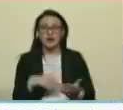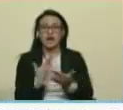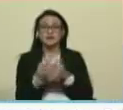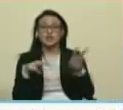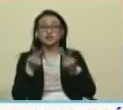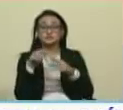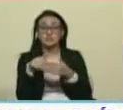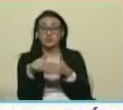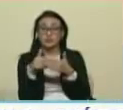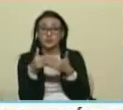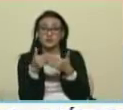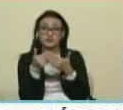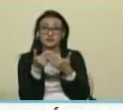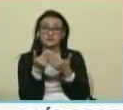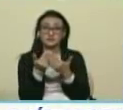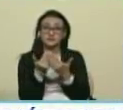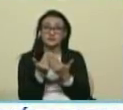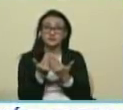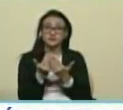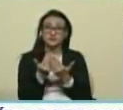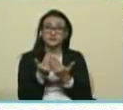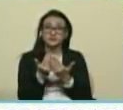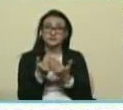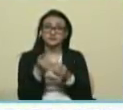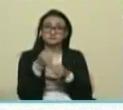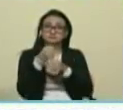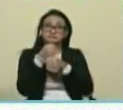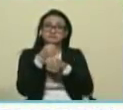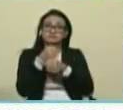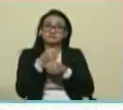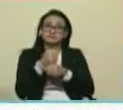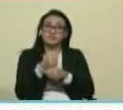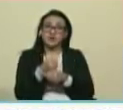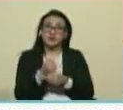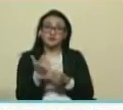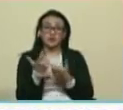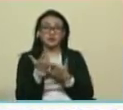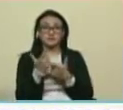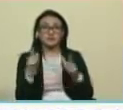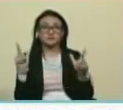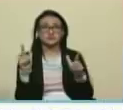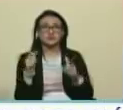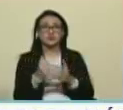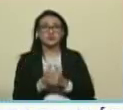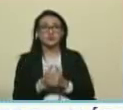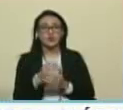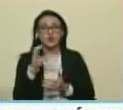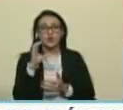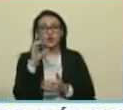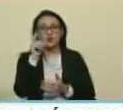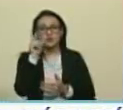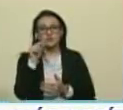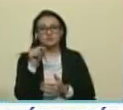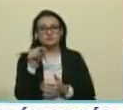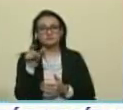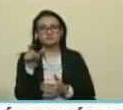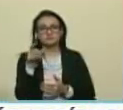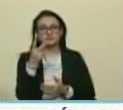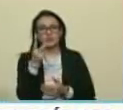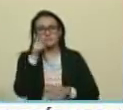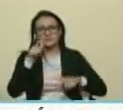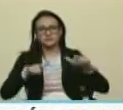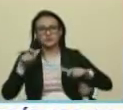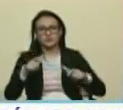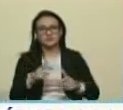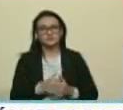de la madrugada, esperando la liberación de Consuelo González y de Clara Rojas. Aquí estaba,